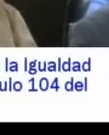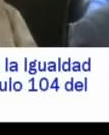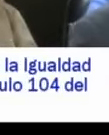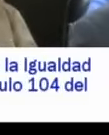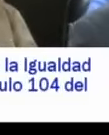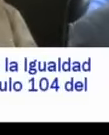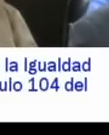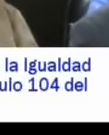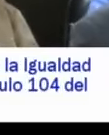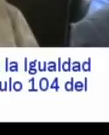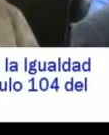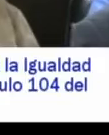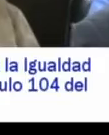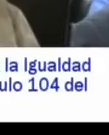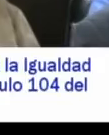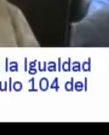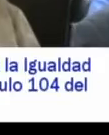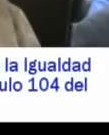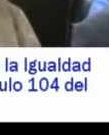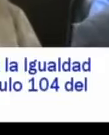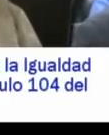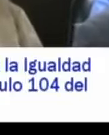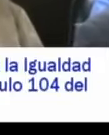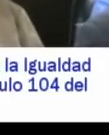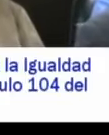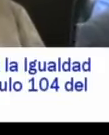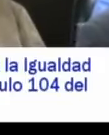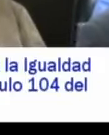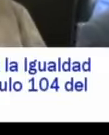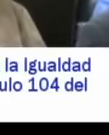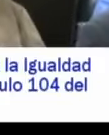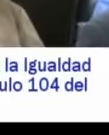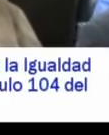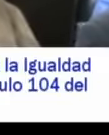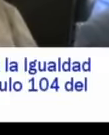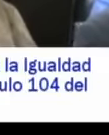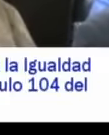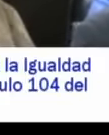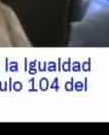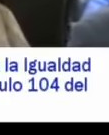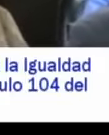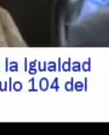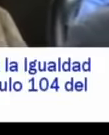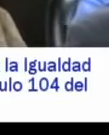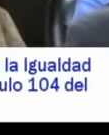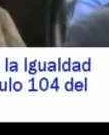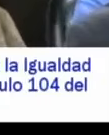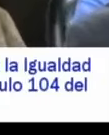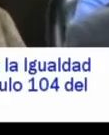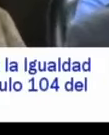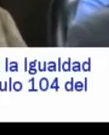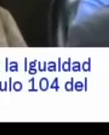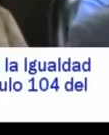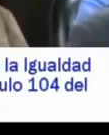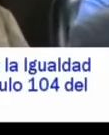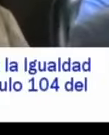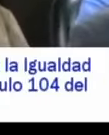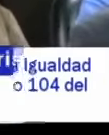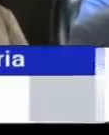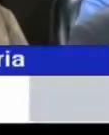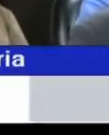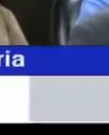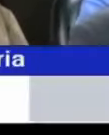que decirlo, las mujeres venezolanas, las mujeres patriotas, nos hemos sentido acompañadas en los últimos 20 años por nuestros gobernantes.